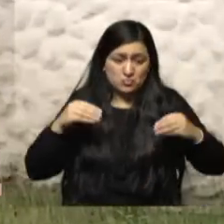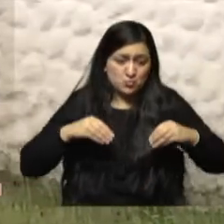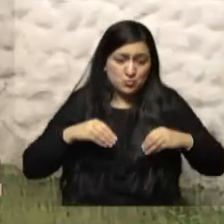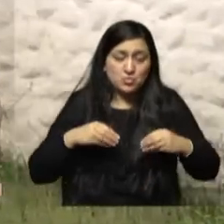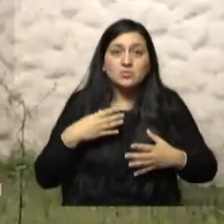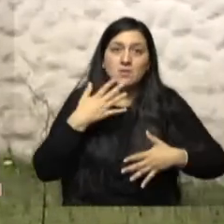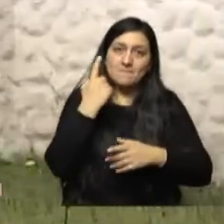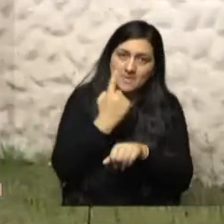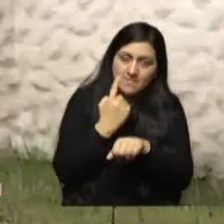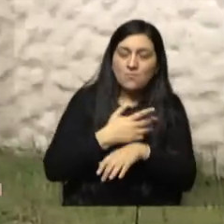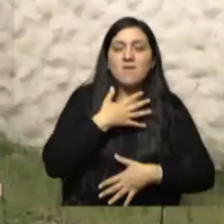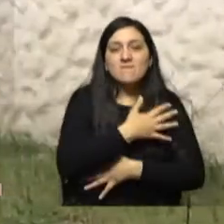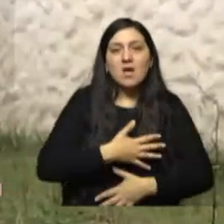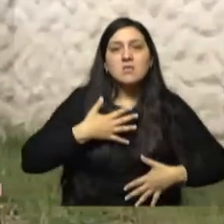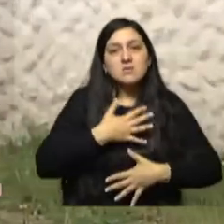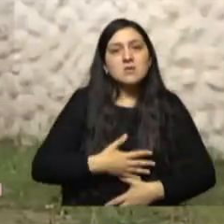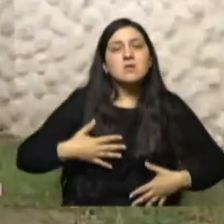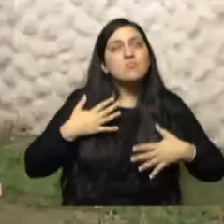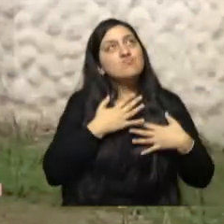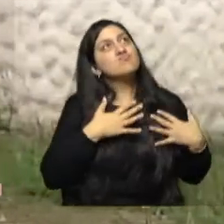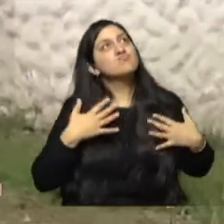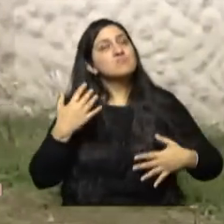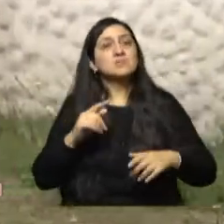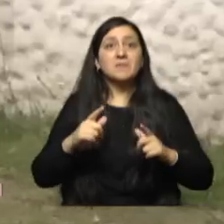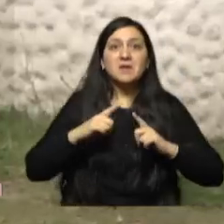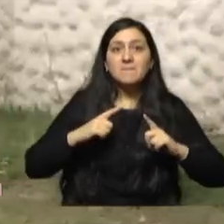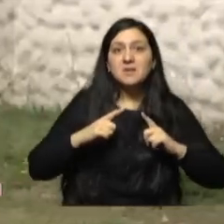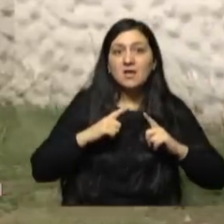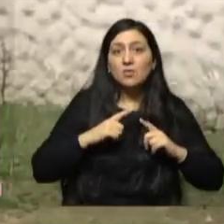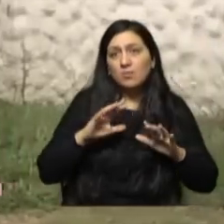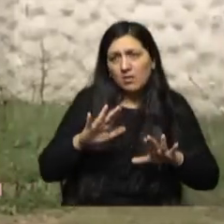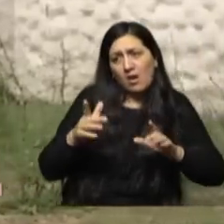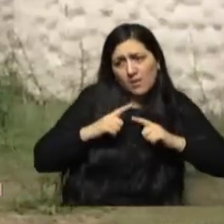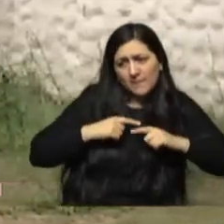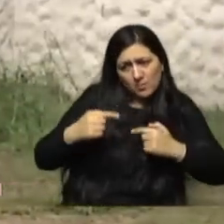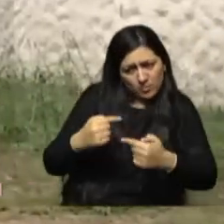bañarme, traté de... Y bueno, ya habían esperado un poco, que esperaran un poquito más.